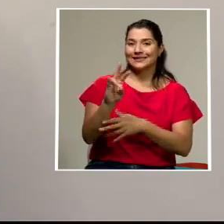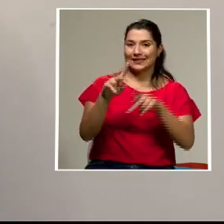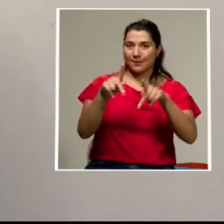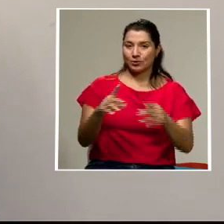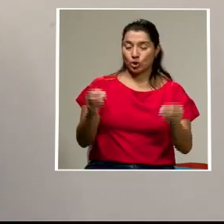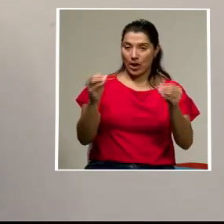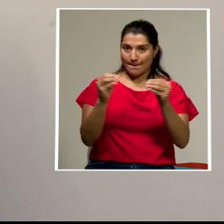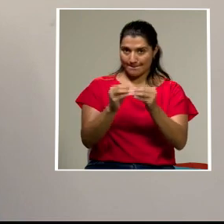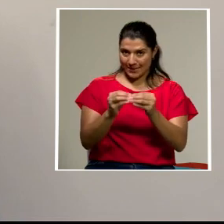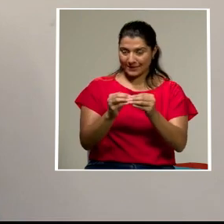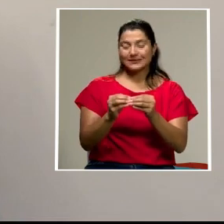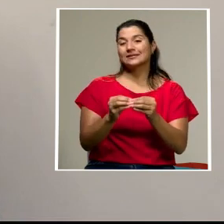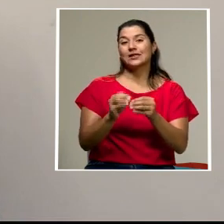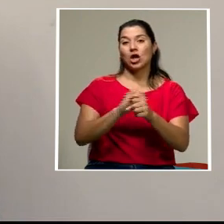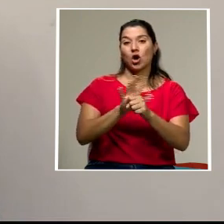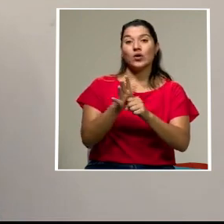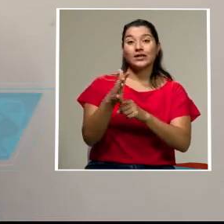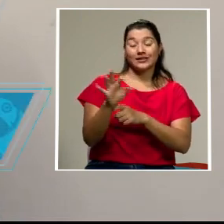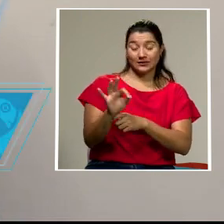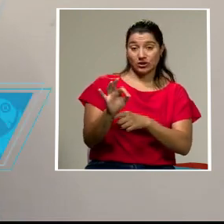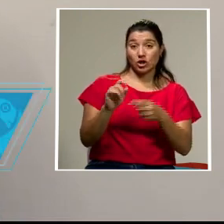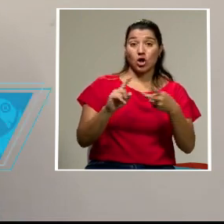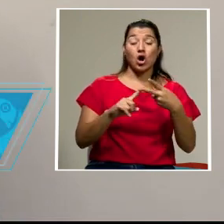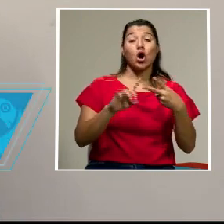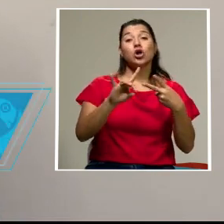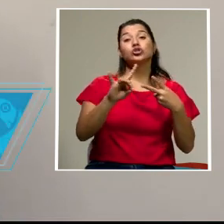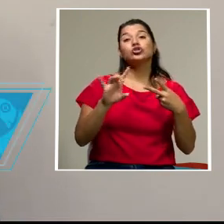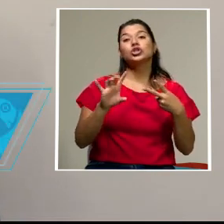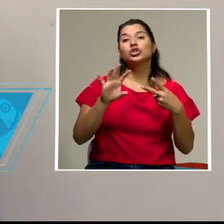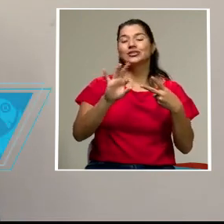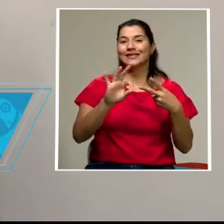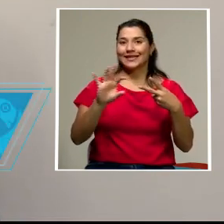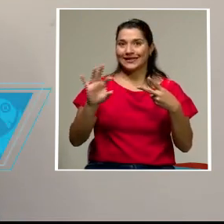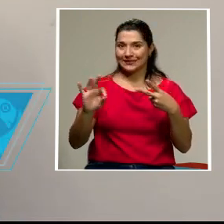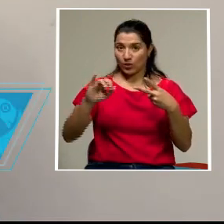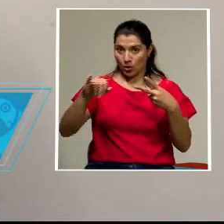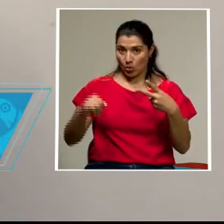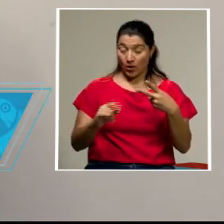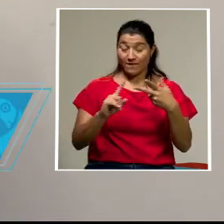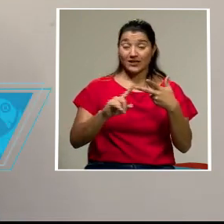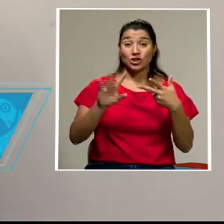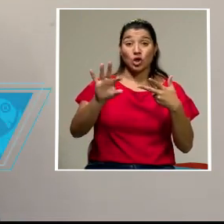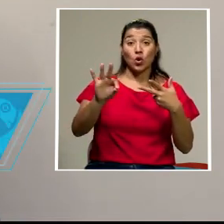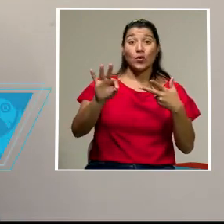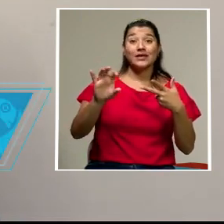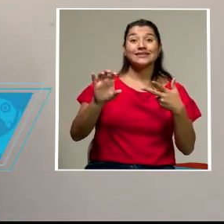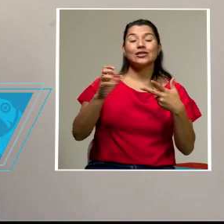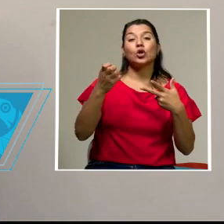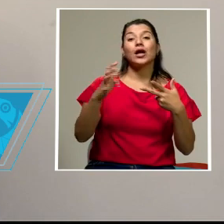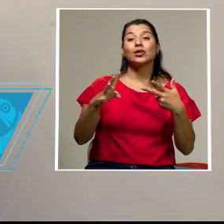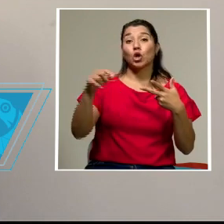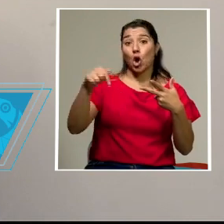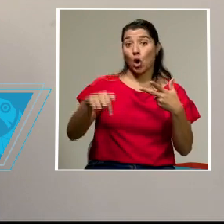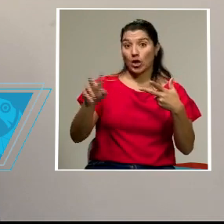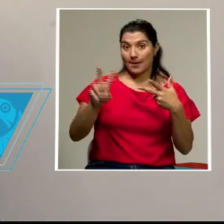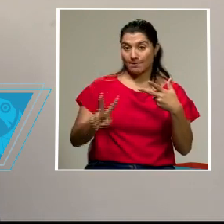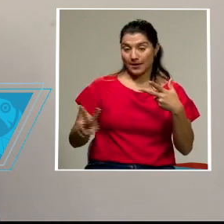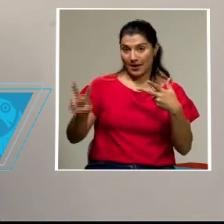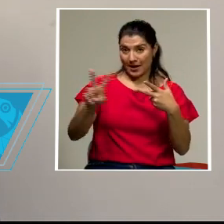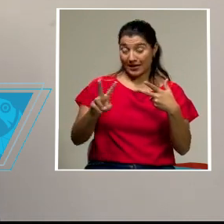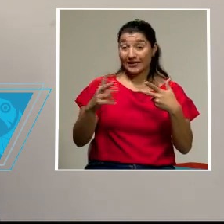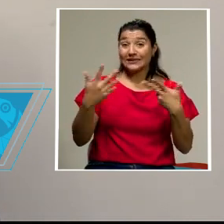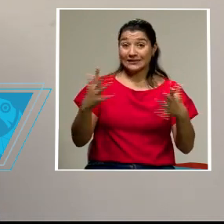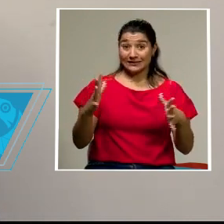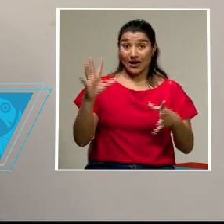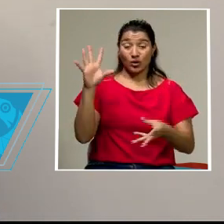abril, 877 el jueves 8 de abril y 914 casos hoy viernes 9 de abril, llegándose a